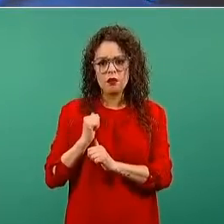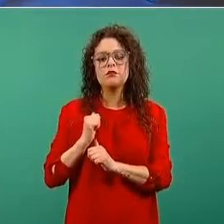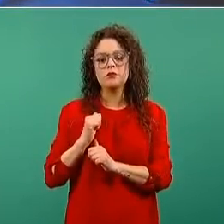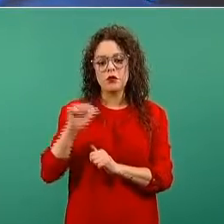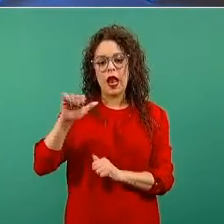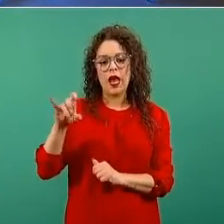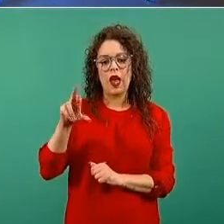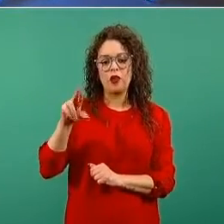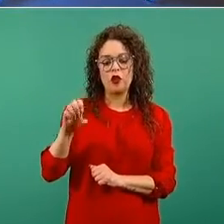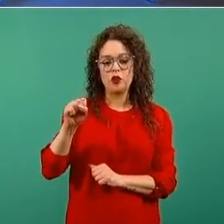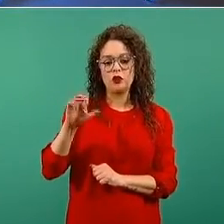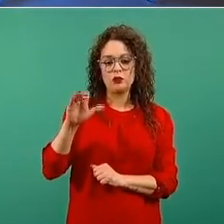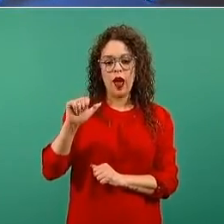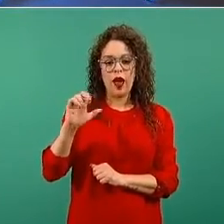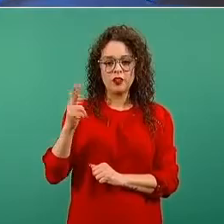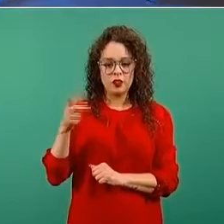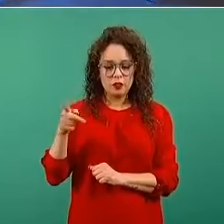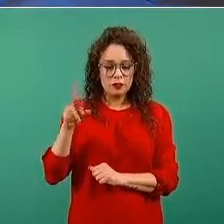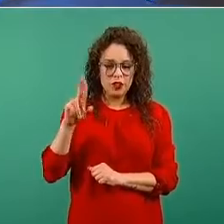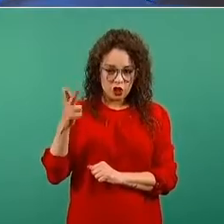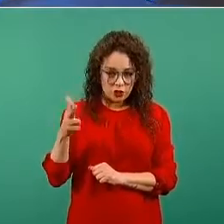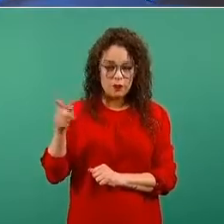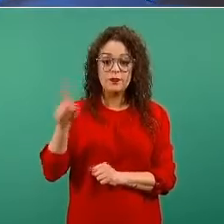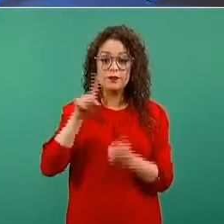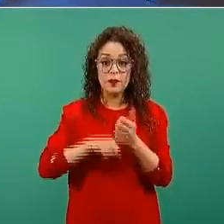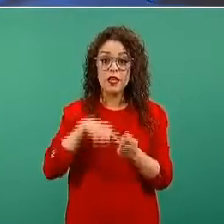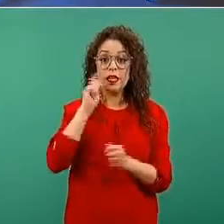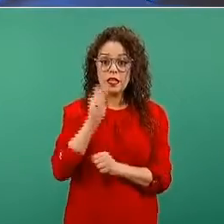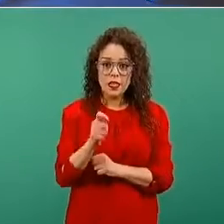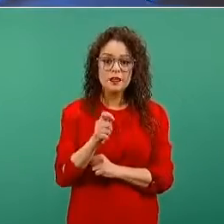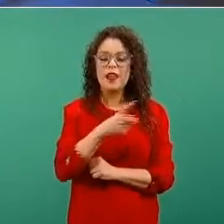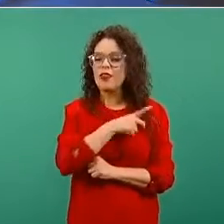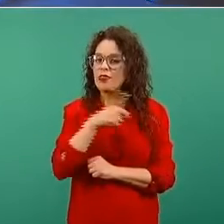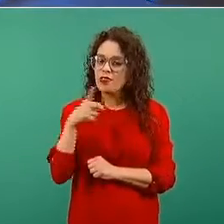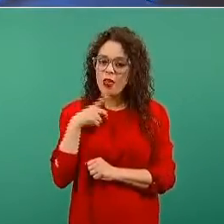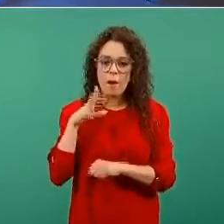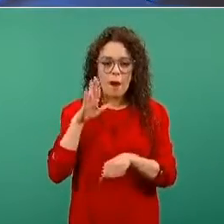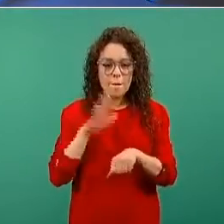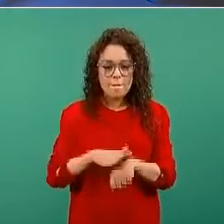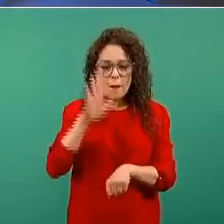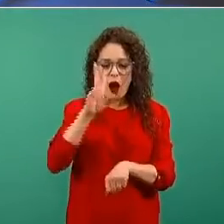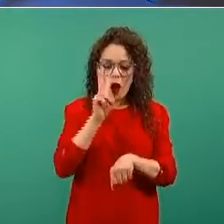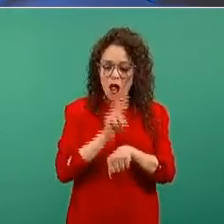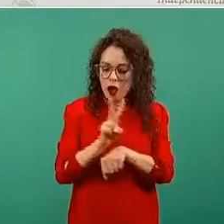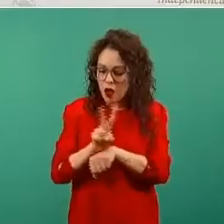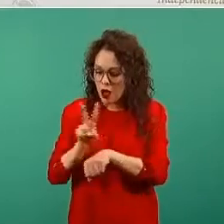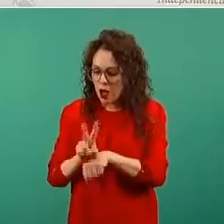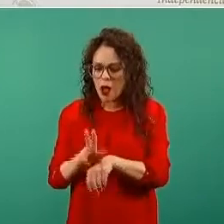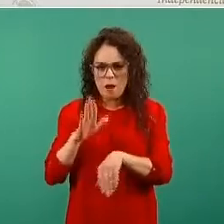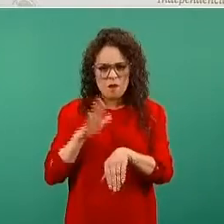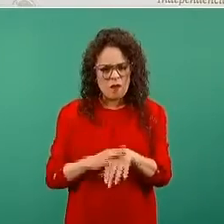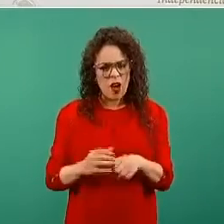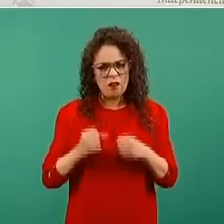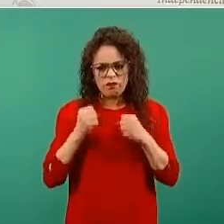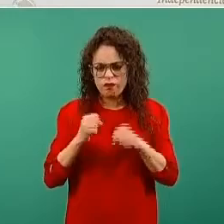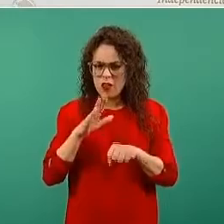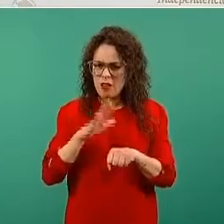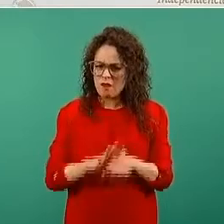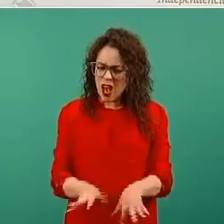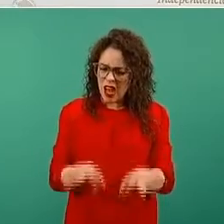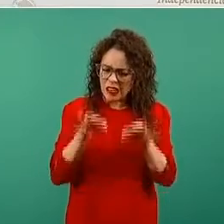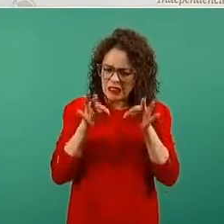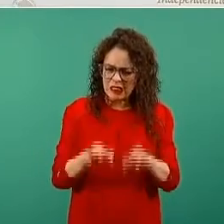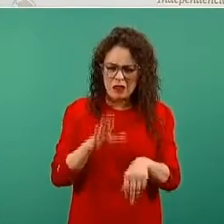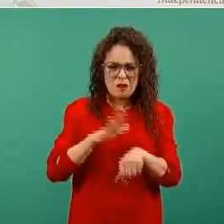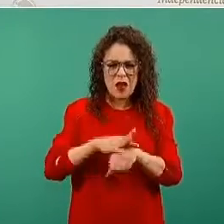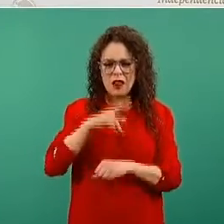facilitado el que las cosas sean más transparentes, más robustas, más claras, más eficientes